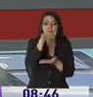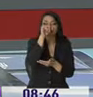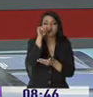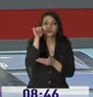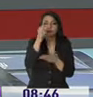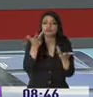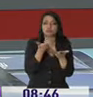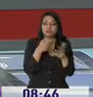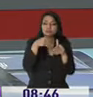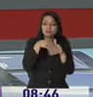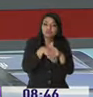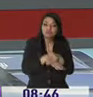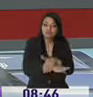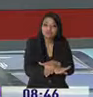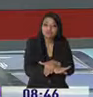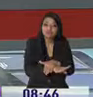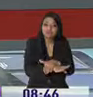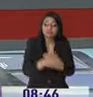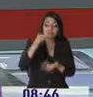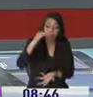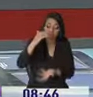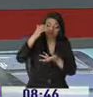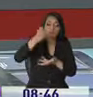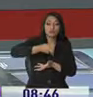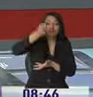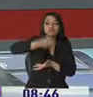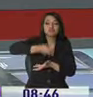usted no me crea, en los extintores. Vea nomás.